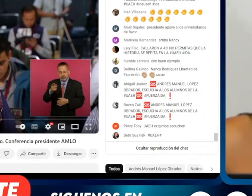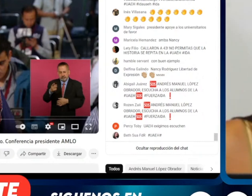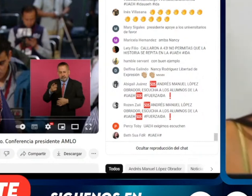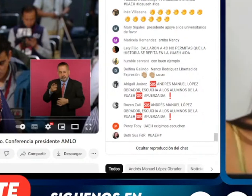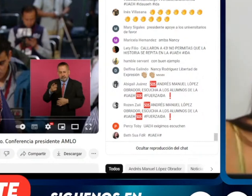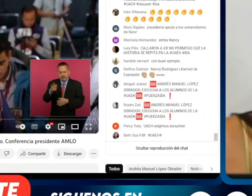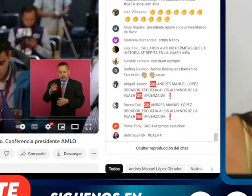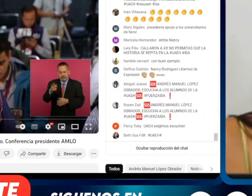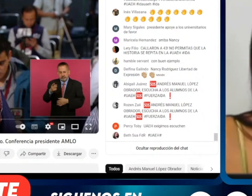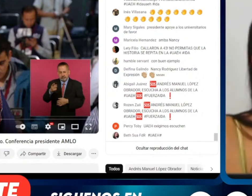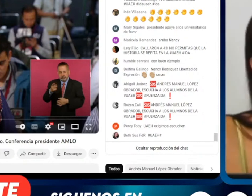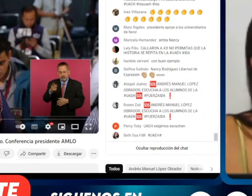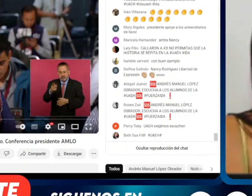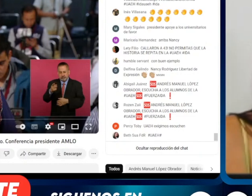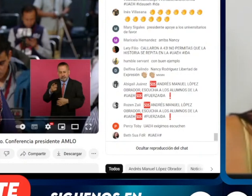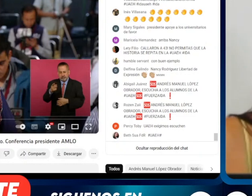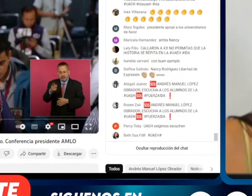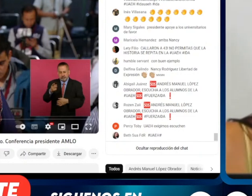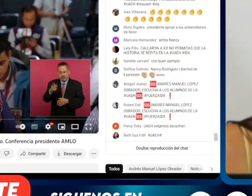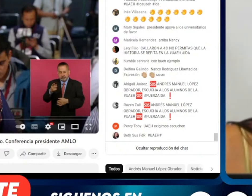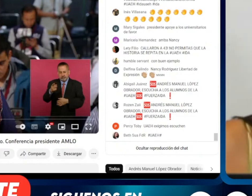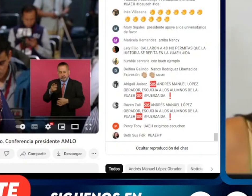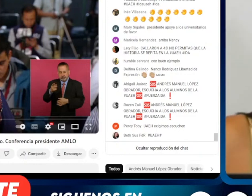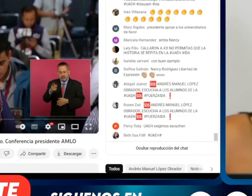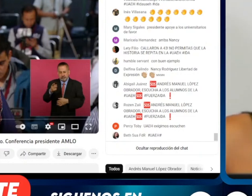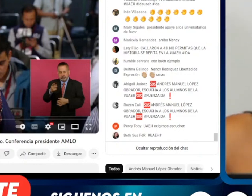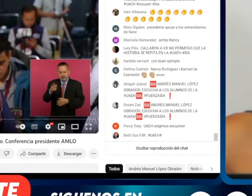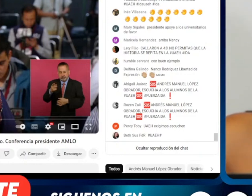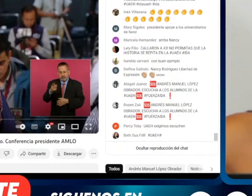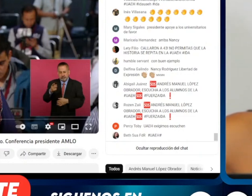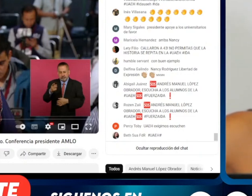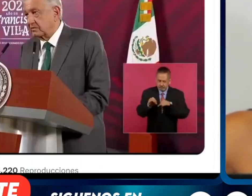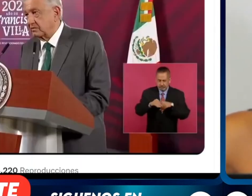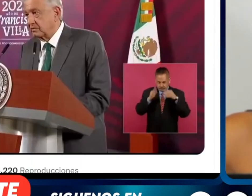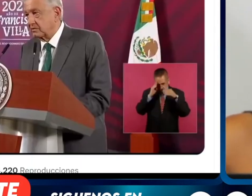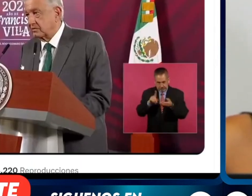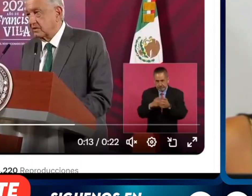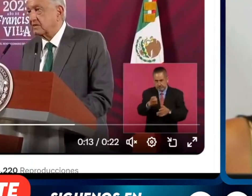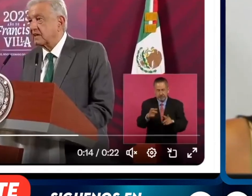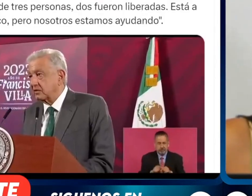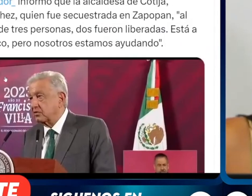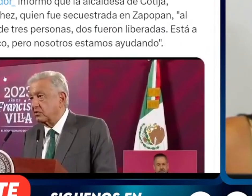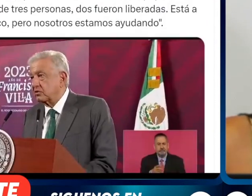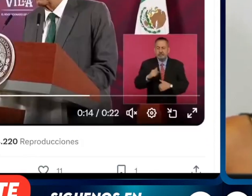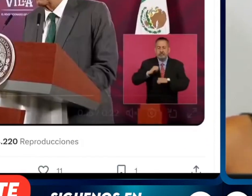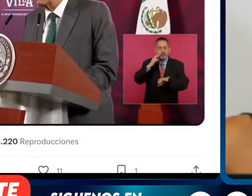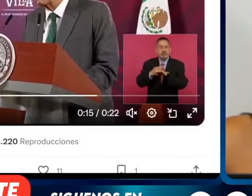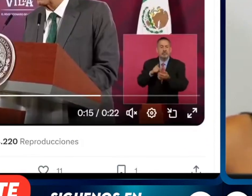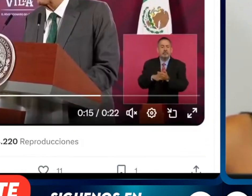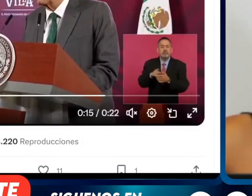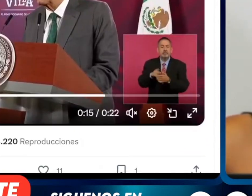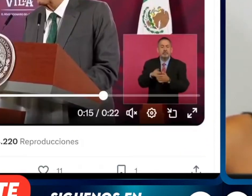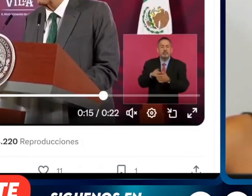haciendo todos los días al compartir estos videos, señalando estos actos de corrupción, la manipulación por parte de